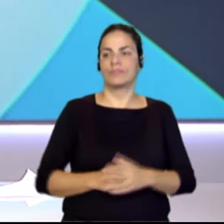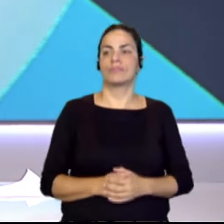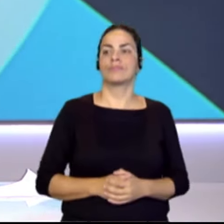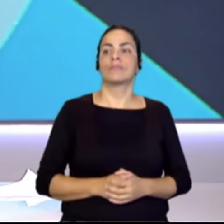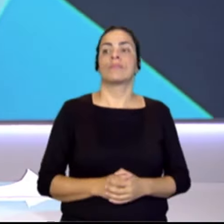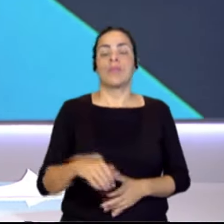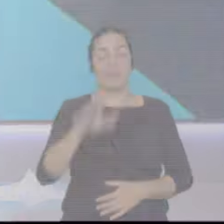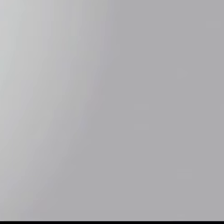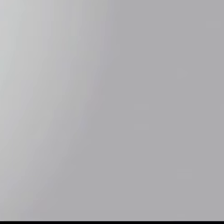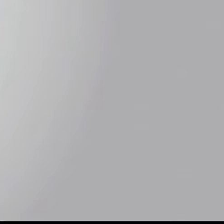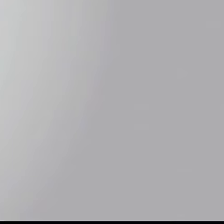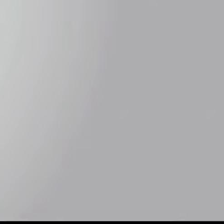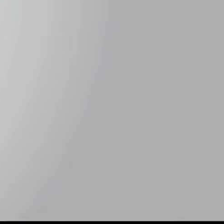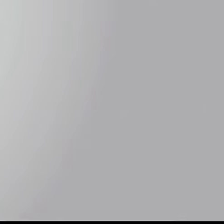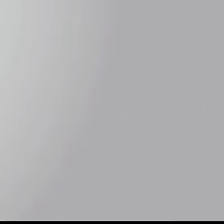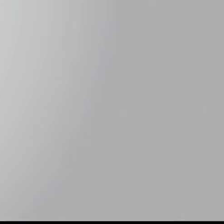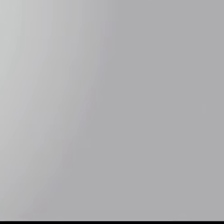prensa